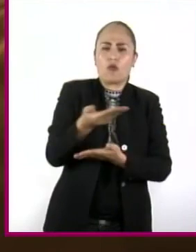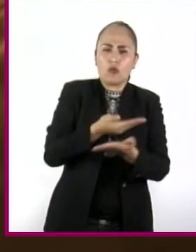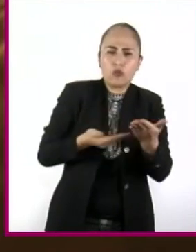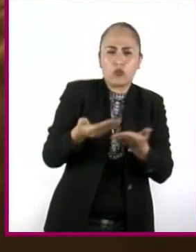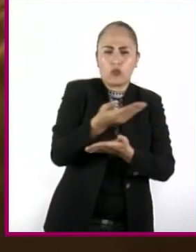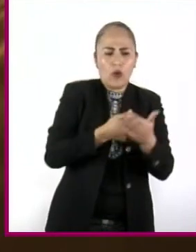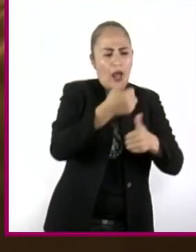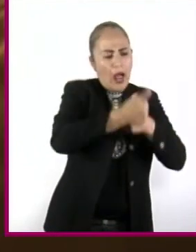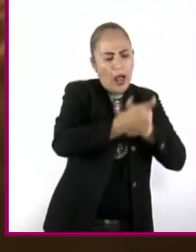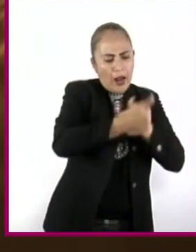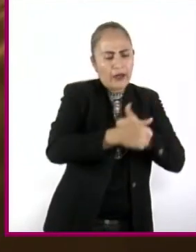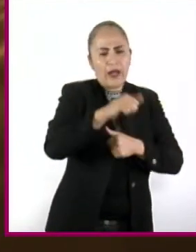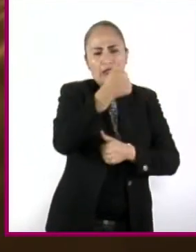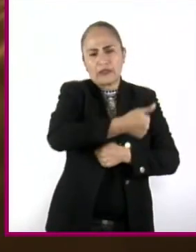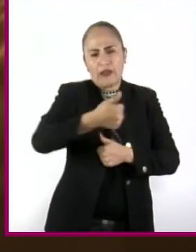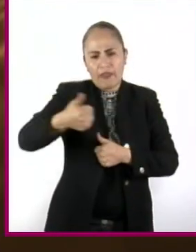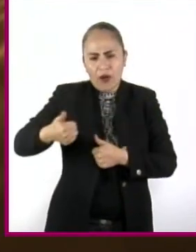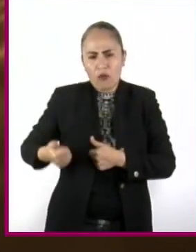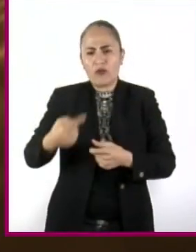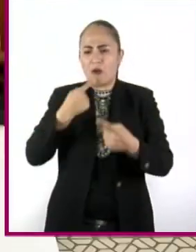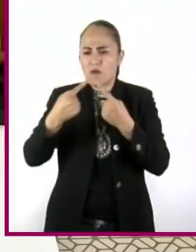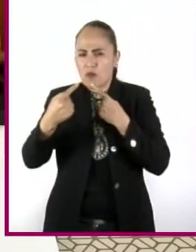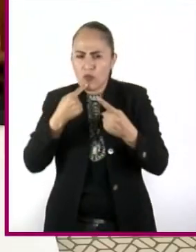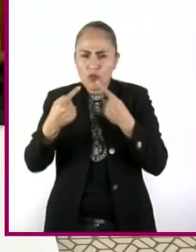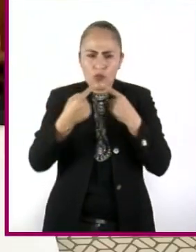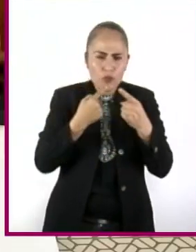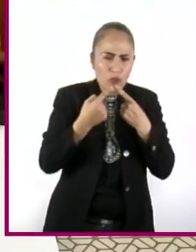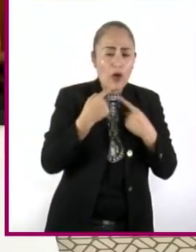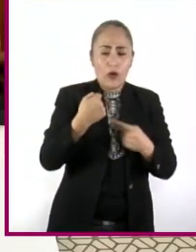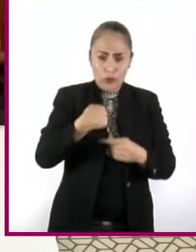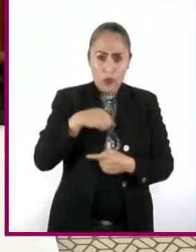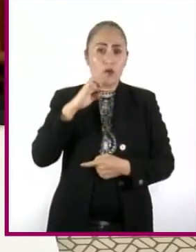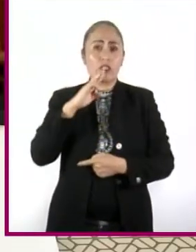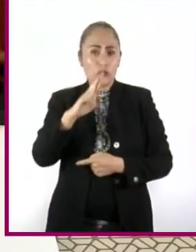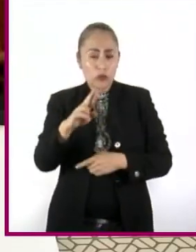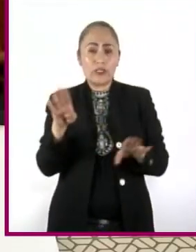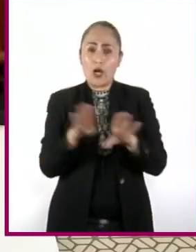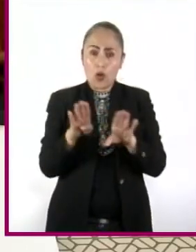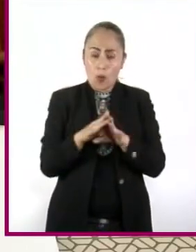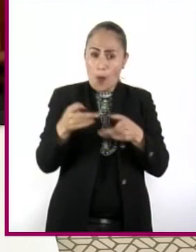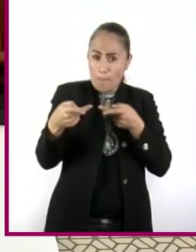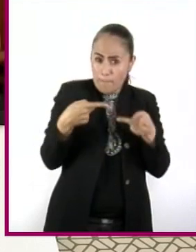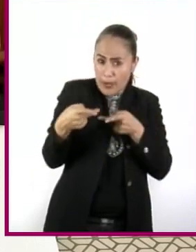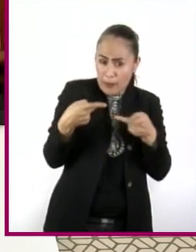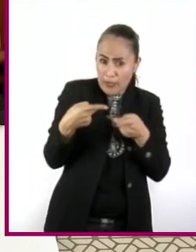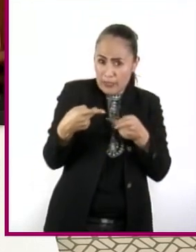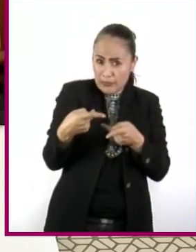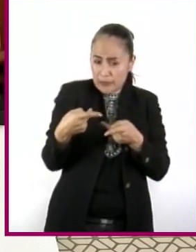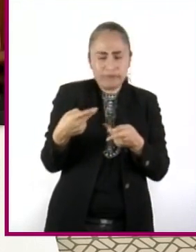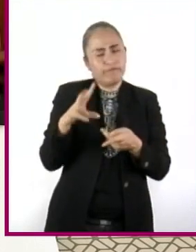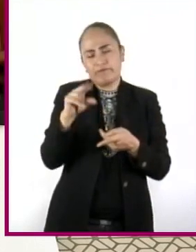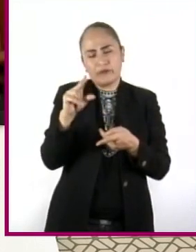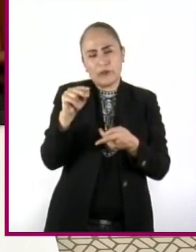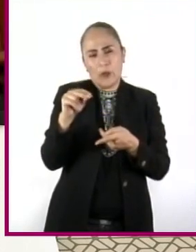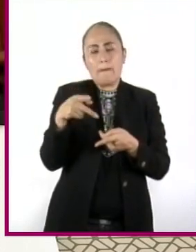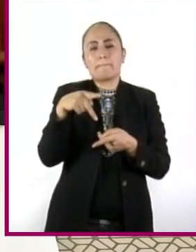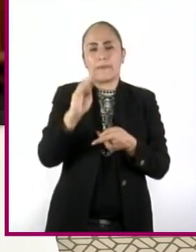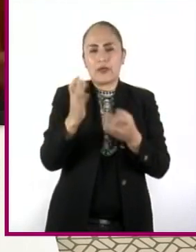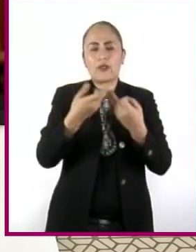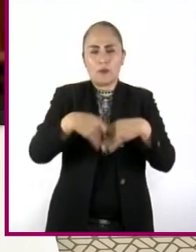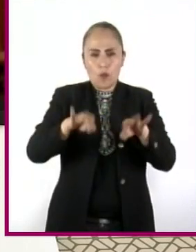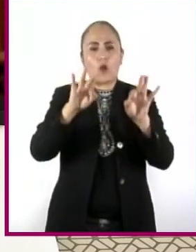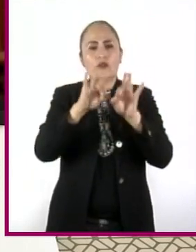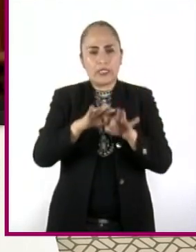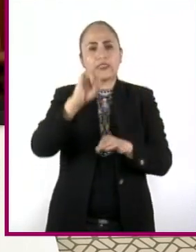distintas disciplinas. Entonces no puedo contestar exactamente cómo prepararse, pero sí puedo decir que es importante